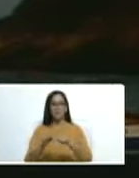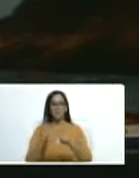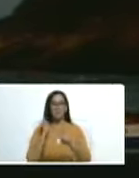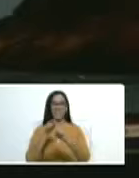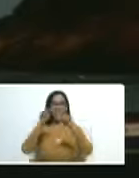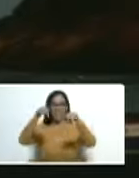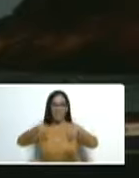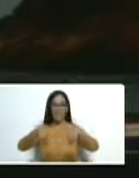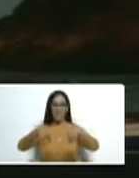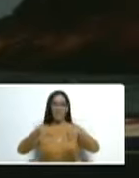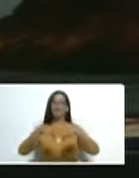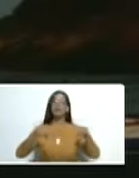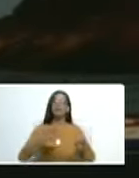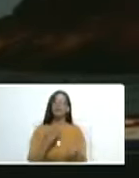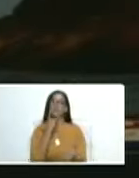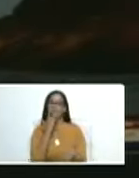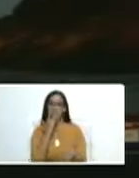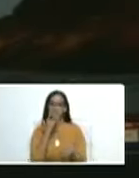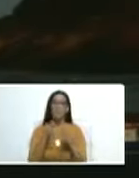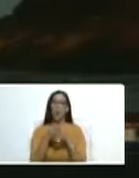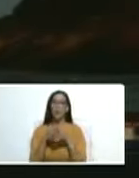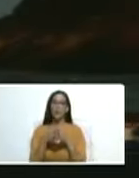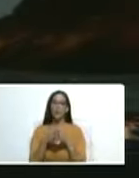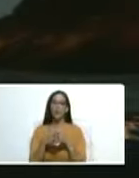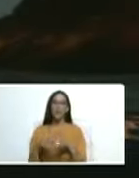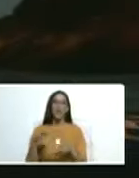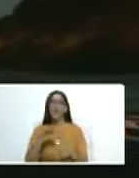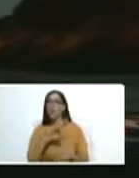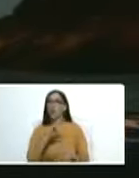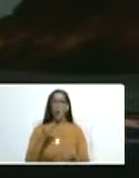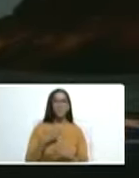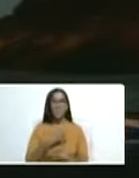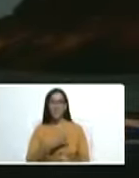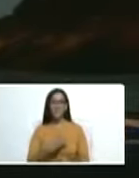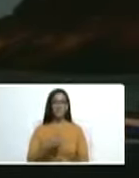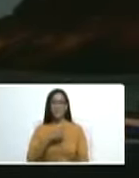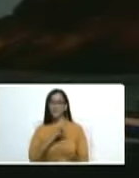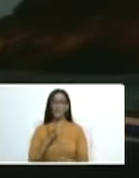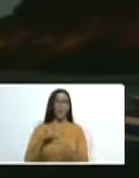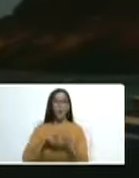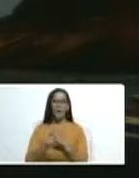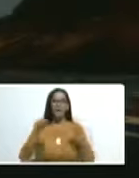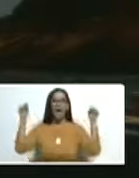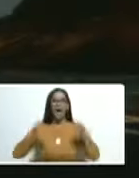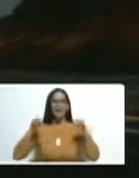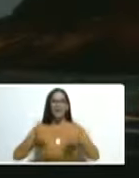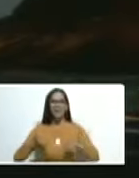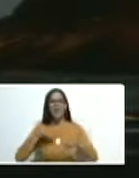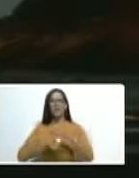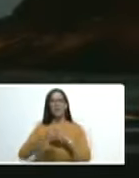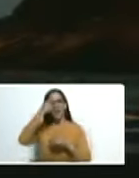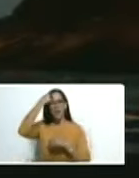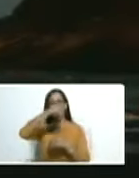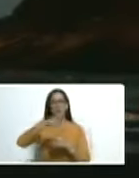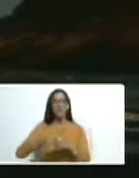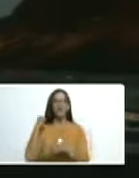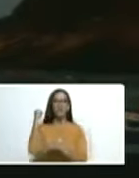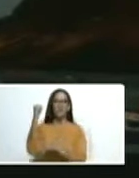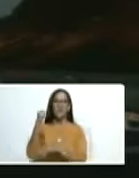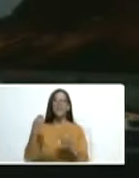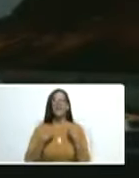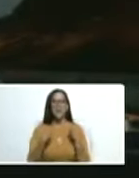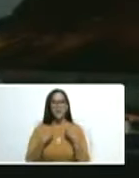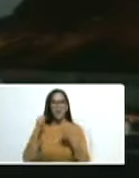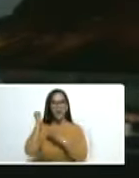heroica, imperialismo norteamericano, no te vista que no va. Aquí lo que va el pueblo a triunfar. ¡Que vivan